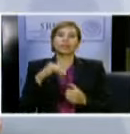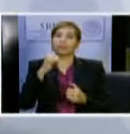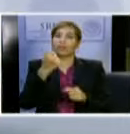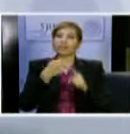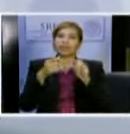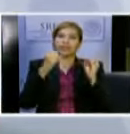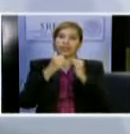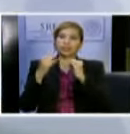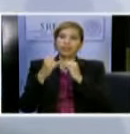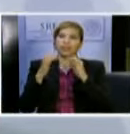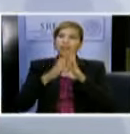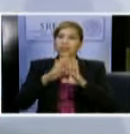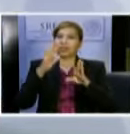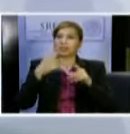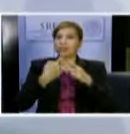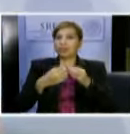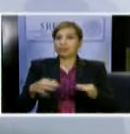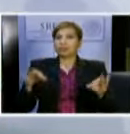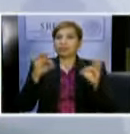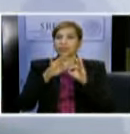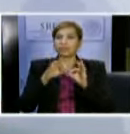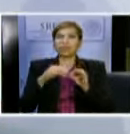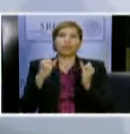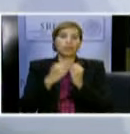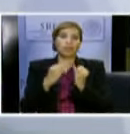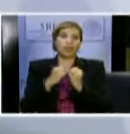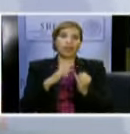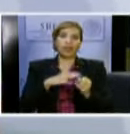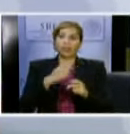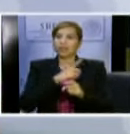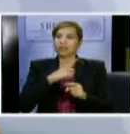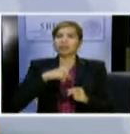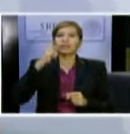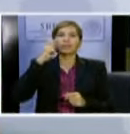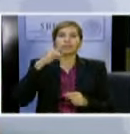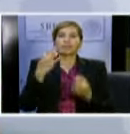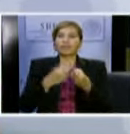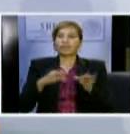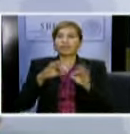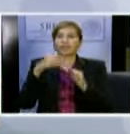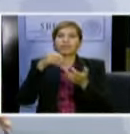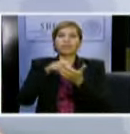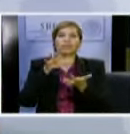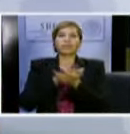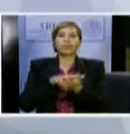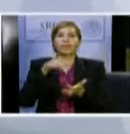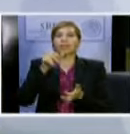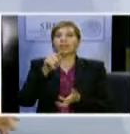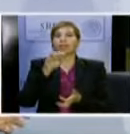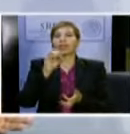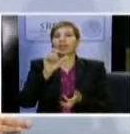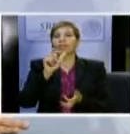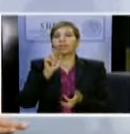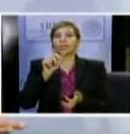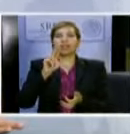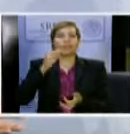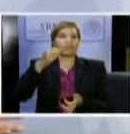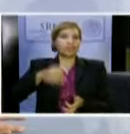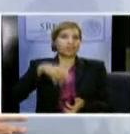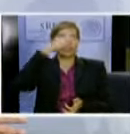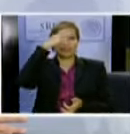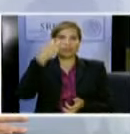otras instancias más locales. Por supuesto, ahí tenemos una factura pendiente porque la matrícula consular no se acepta en